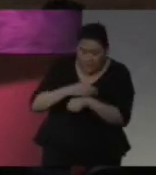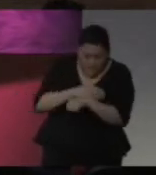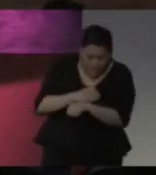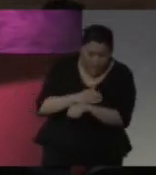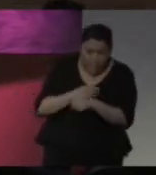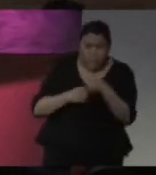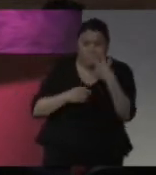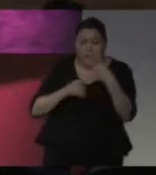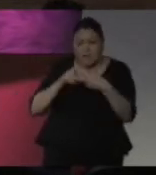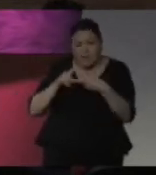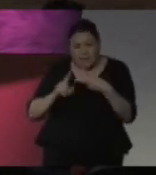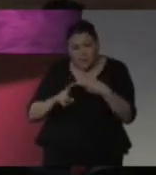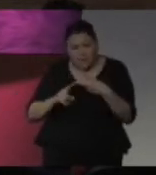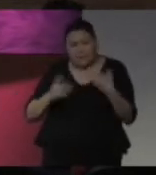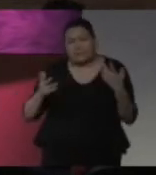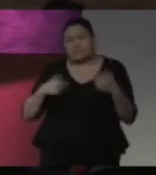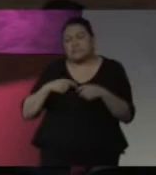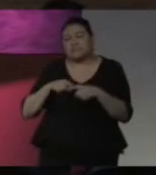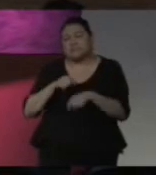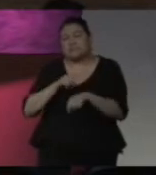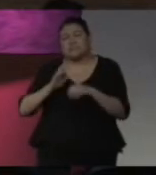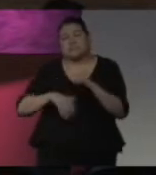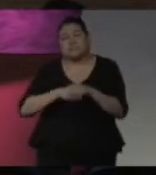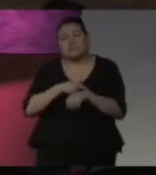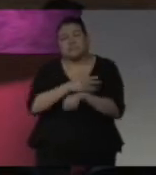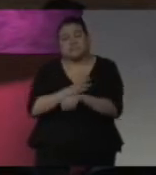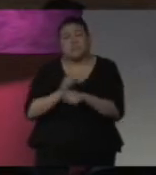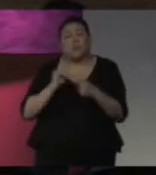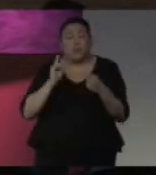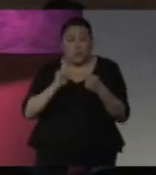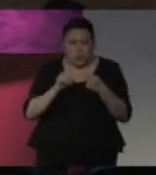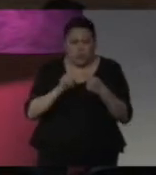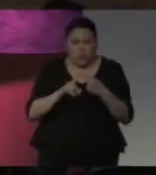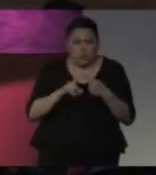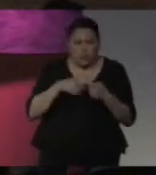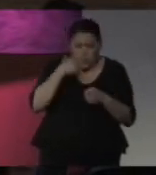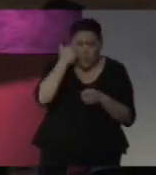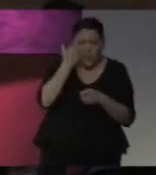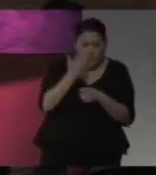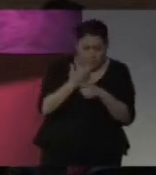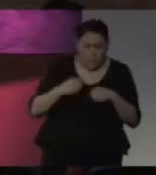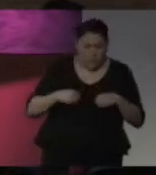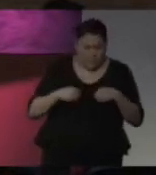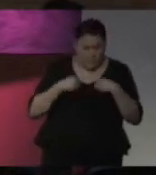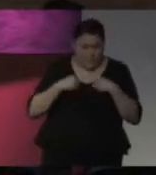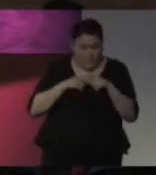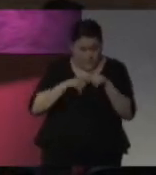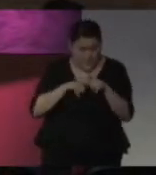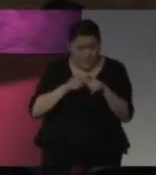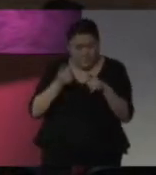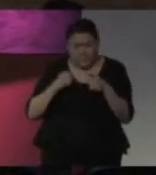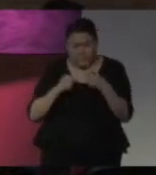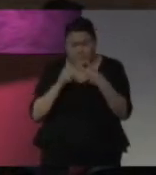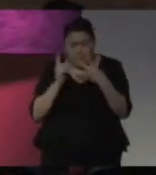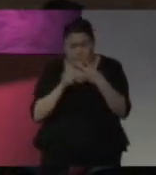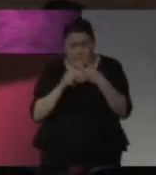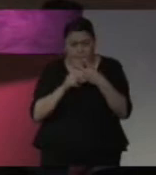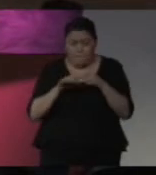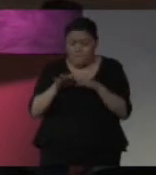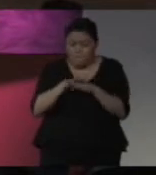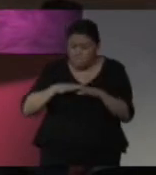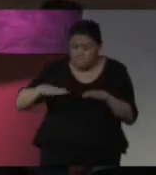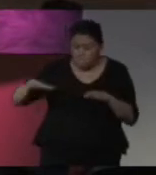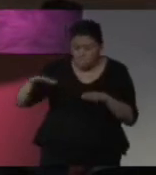Pensar la energía social en el ámbito de la categoría voluntad de vida y analizar la conservación